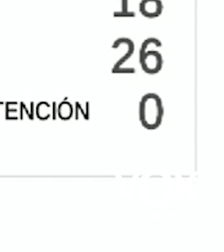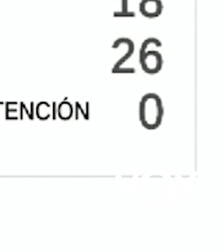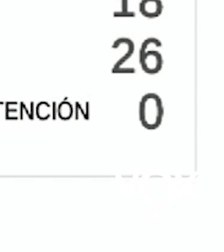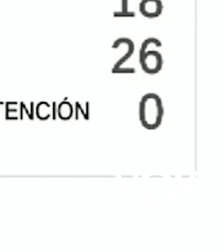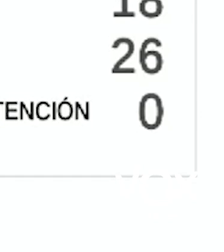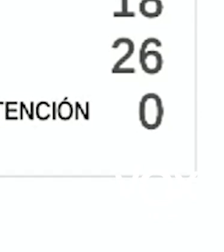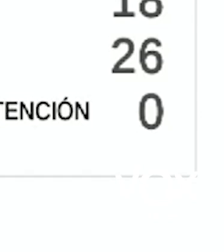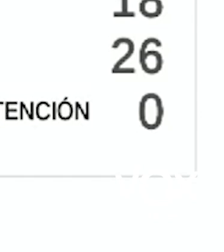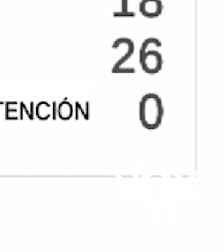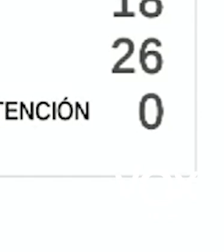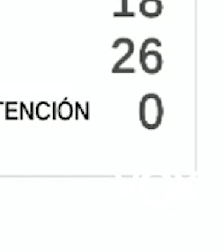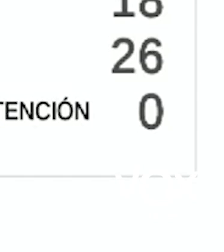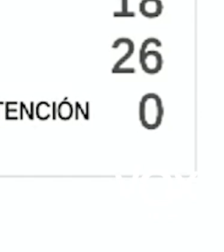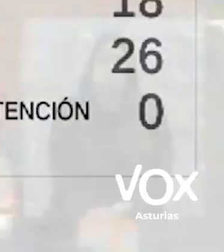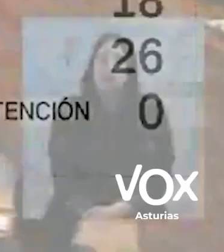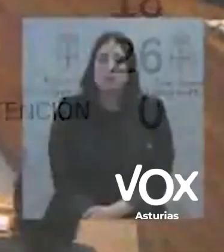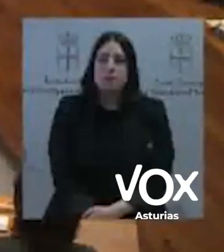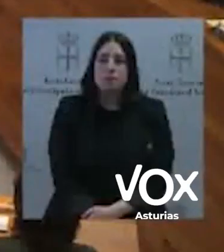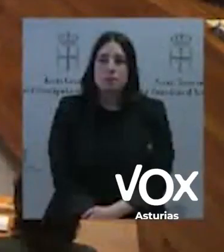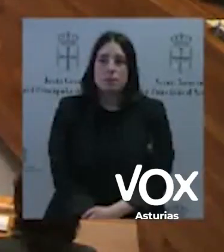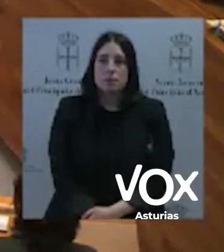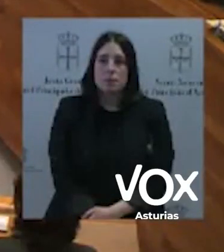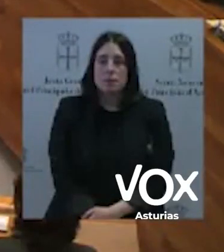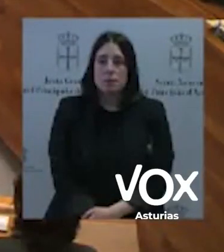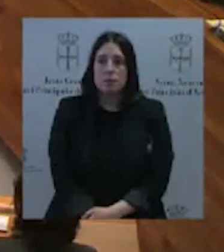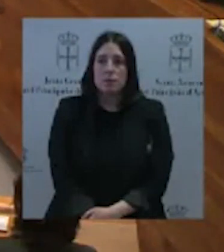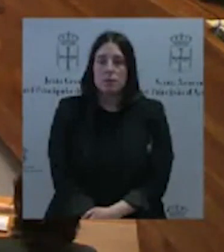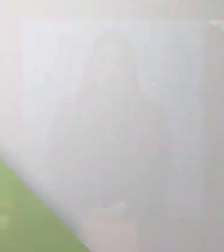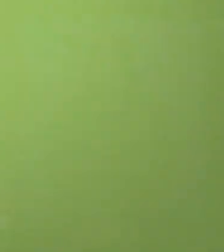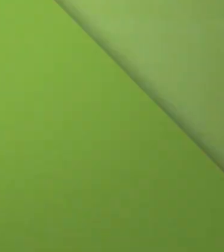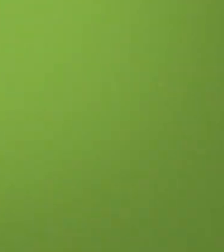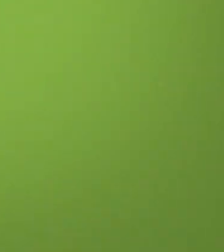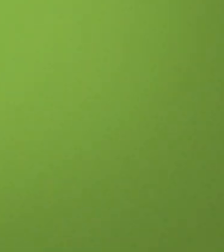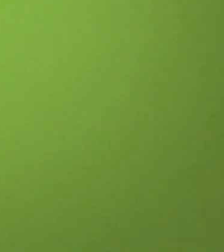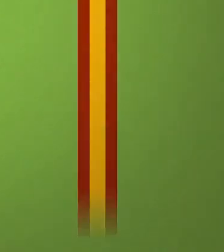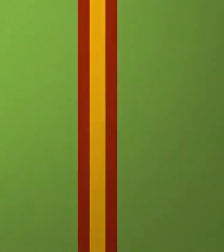y no hay abstenciones ni presenciales ni telemáticas. Por el resultado indicado queda rechazada.